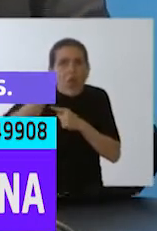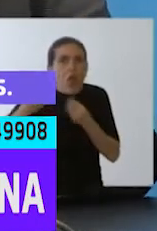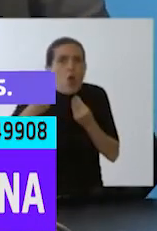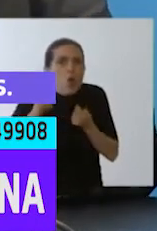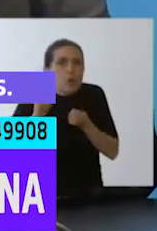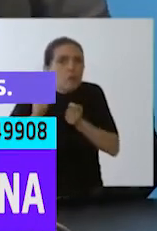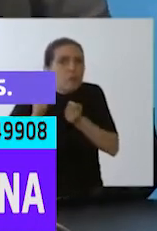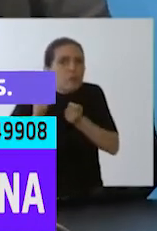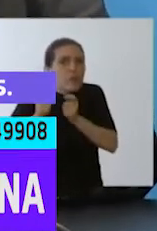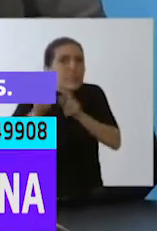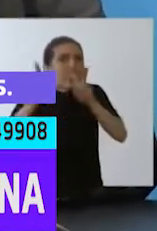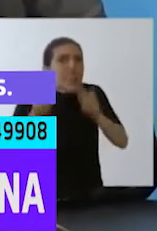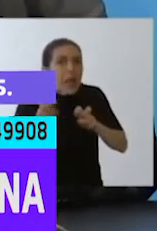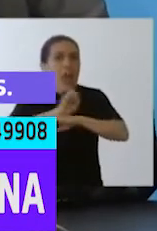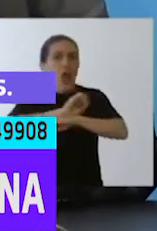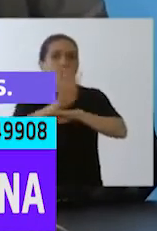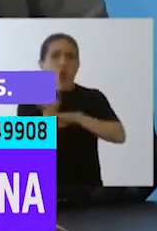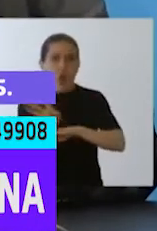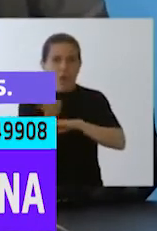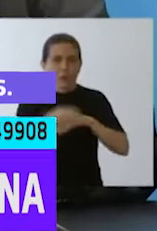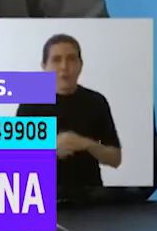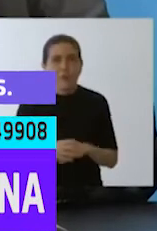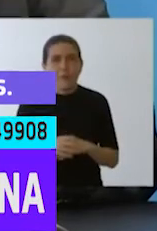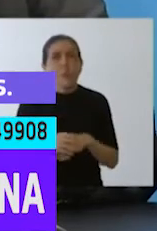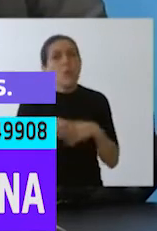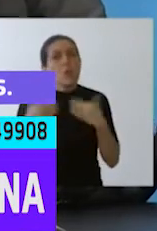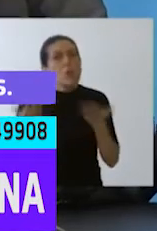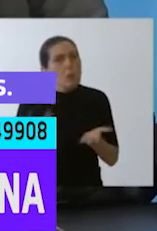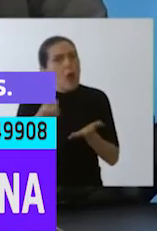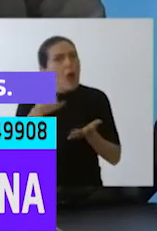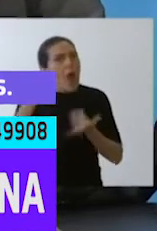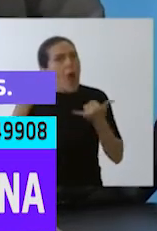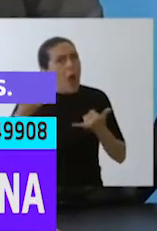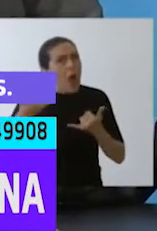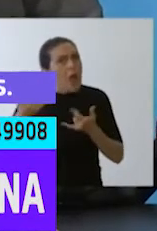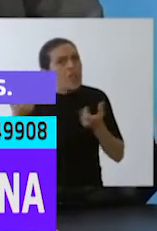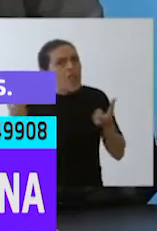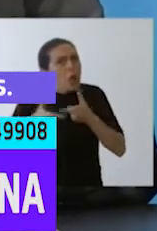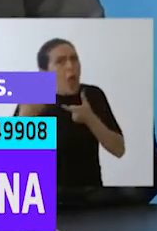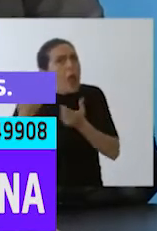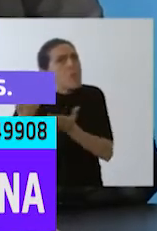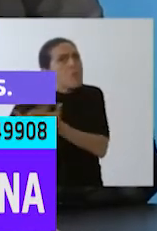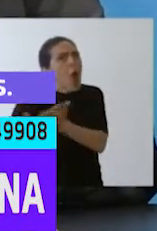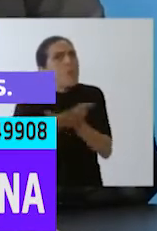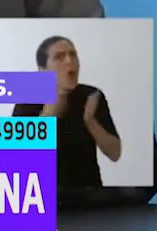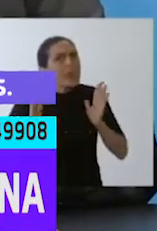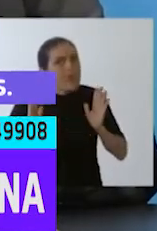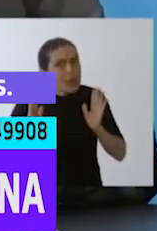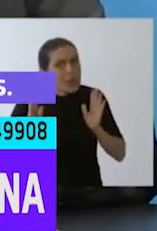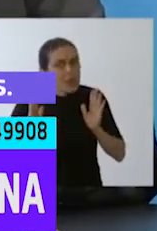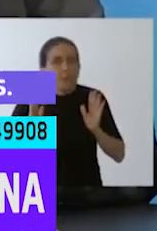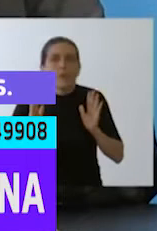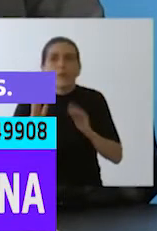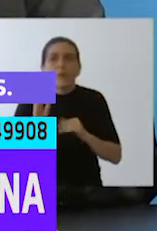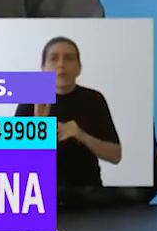de programas de inmunizaciones de Argentina, tiene un amplio currículum y quería preguntarle, más allá del currículum, ¿cómo fue la